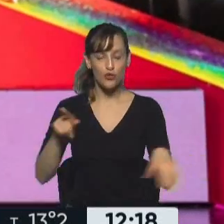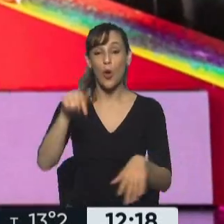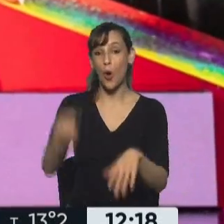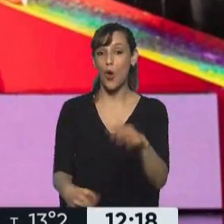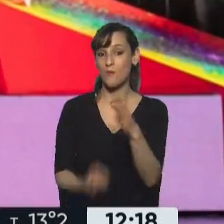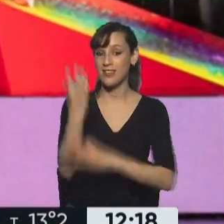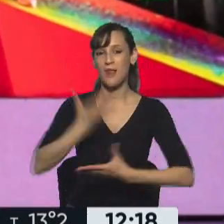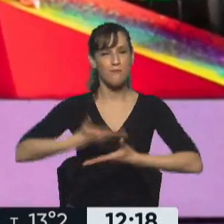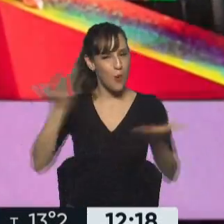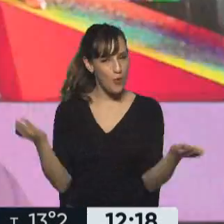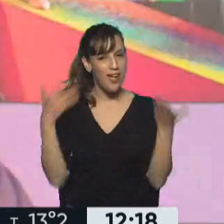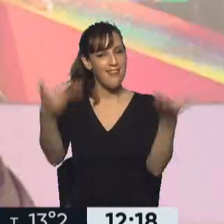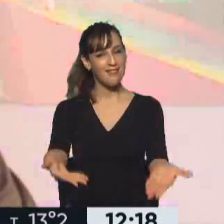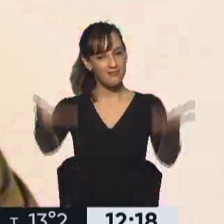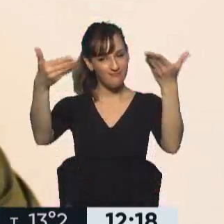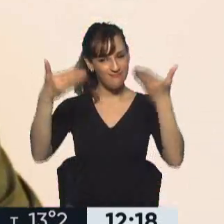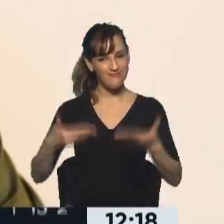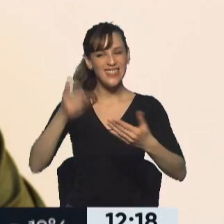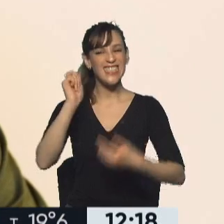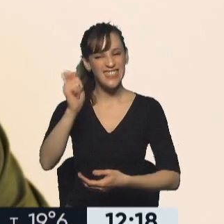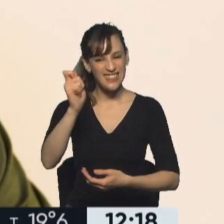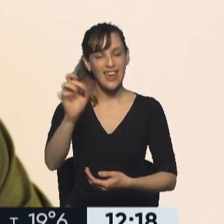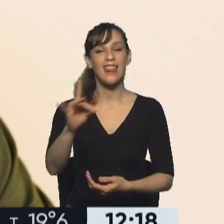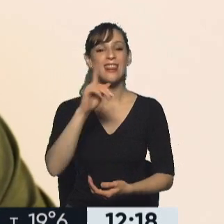Públicas, recibimos a Diego